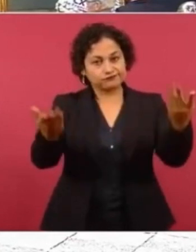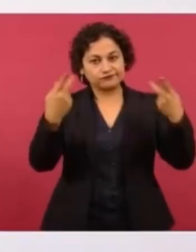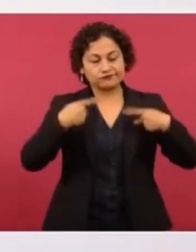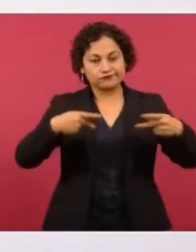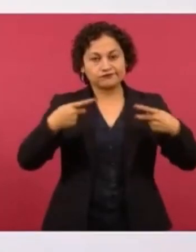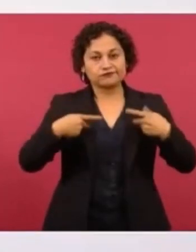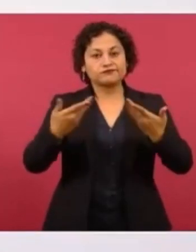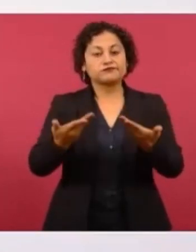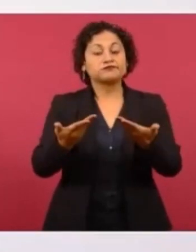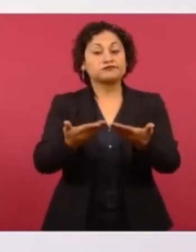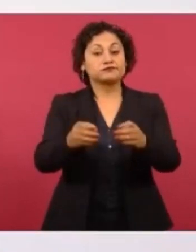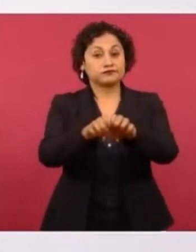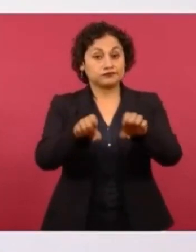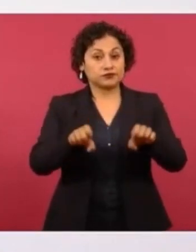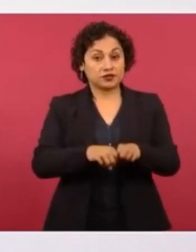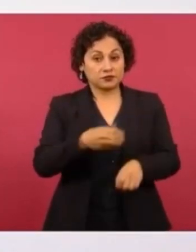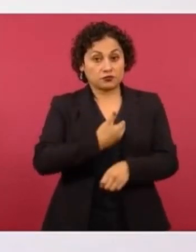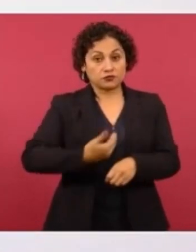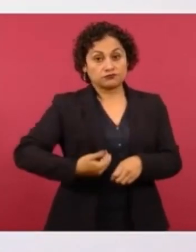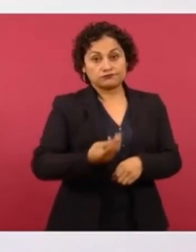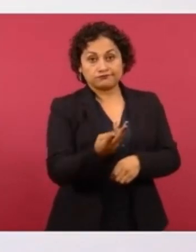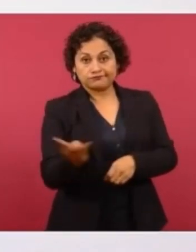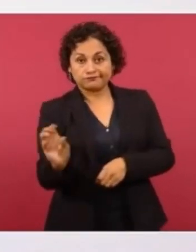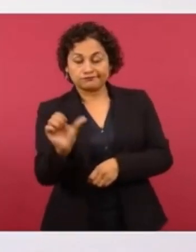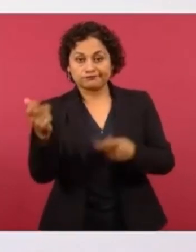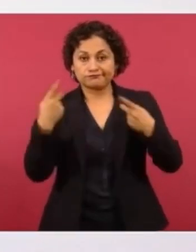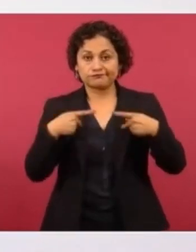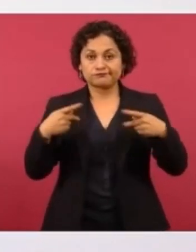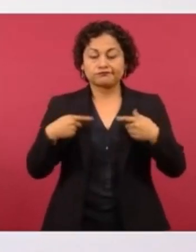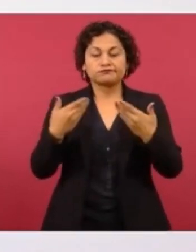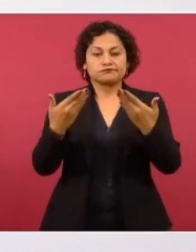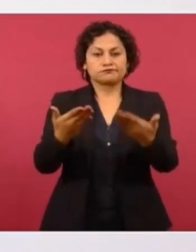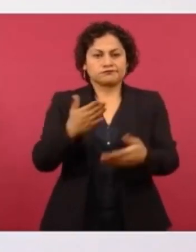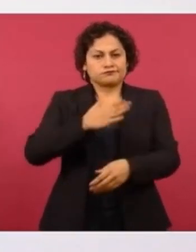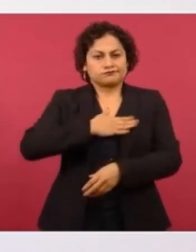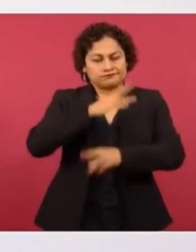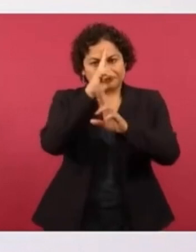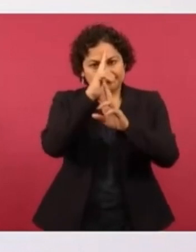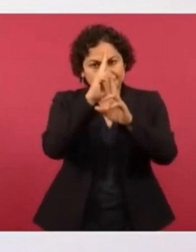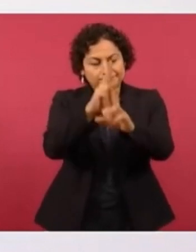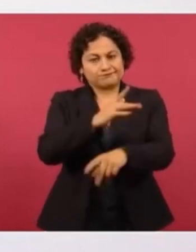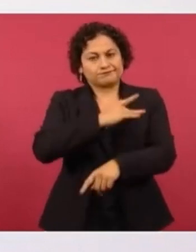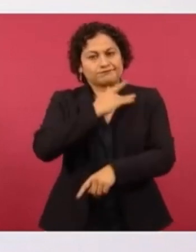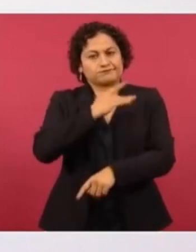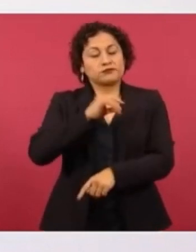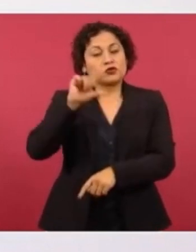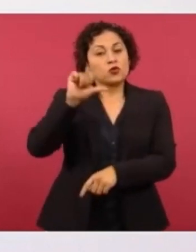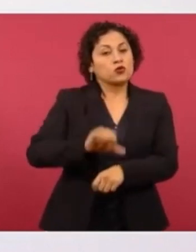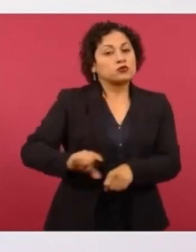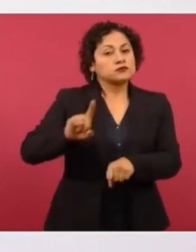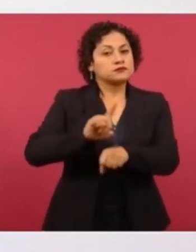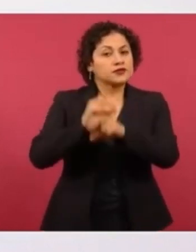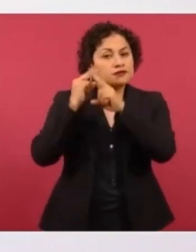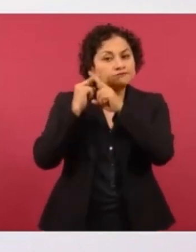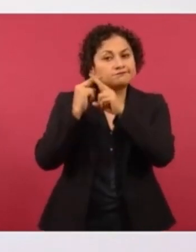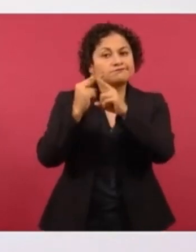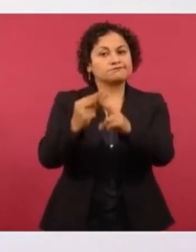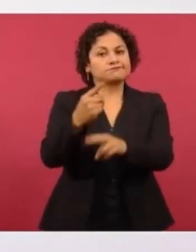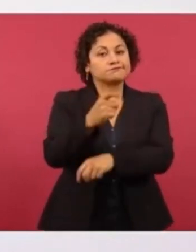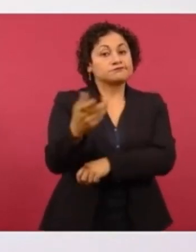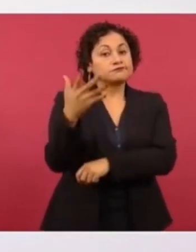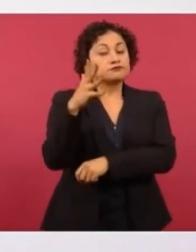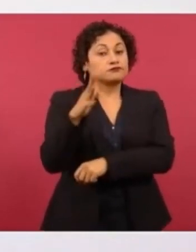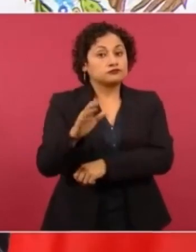gabinete legal y ampliado es para mí un honor dirigir estas palabras en el ciento diez aniversario luctuoso de Francisco